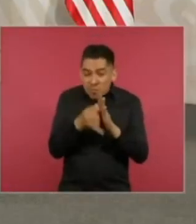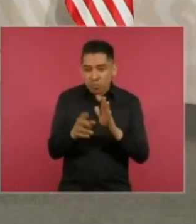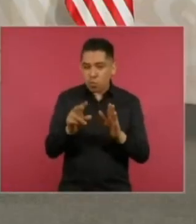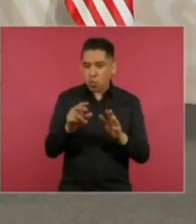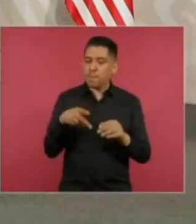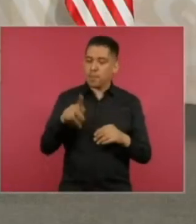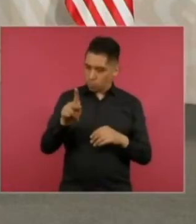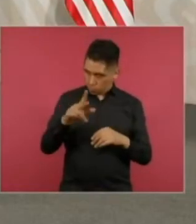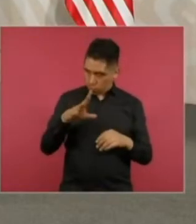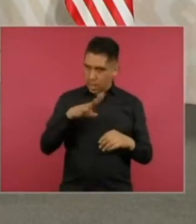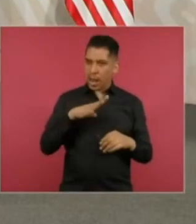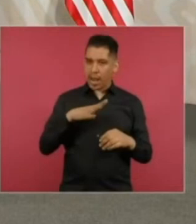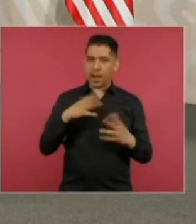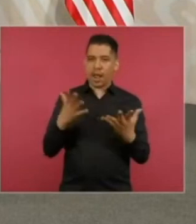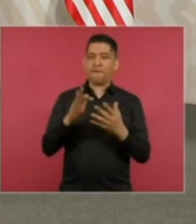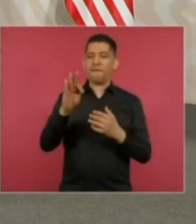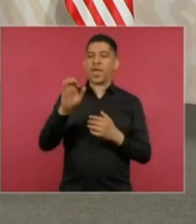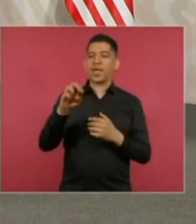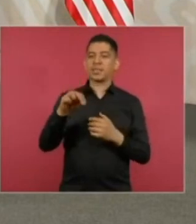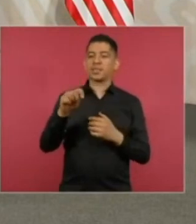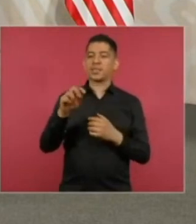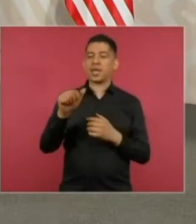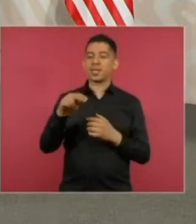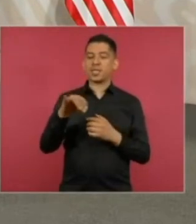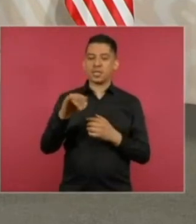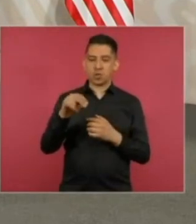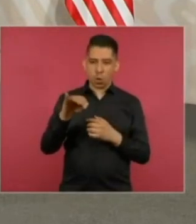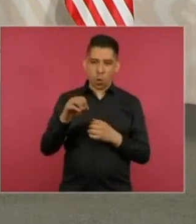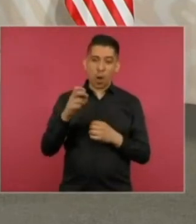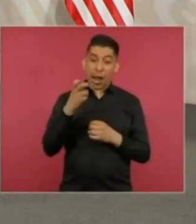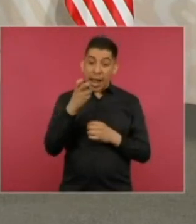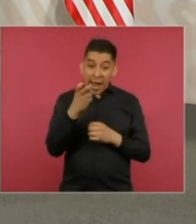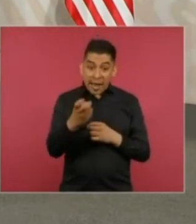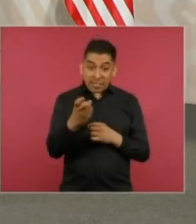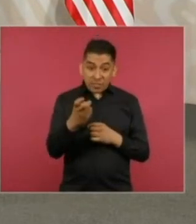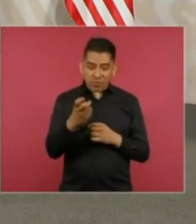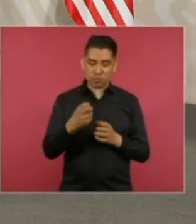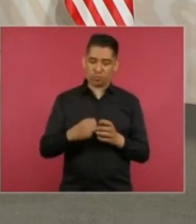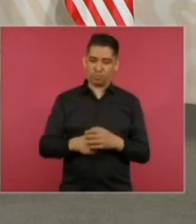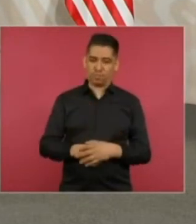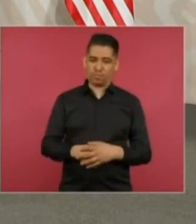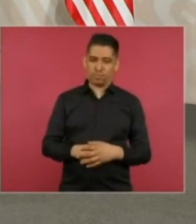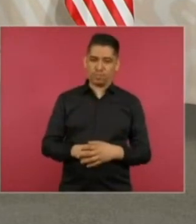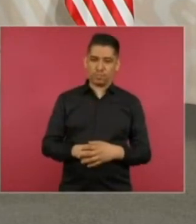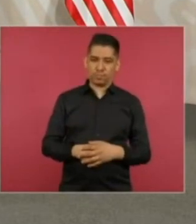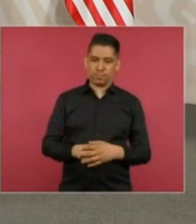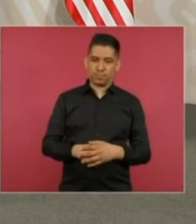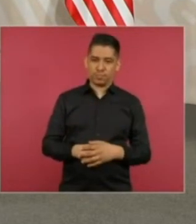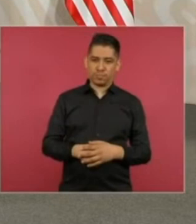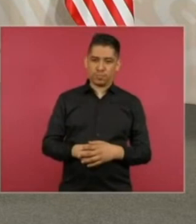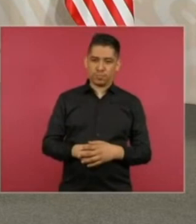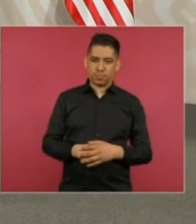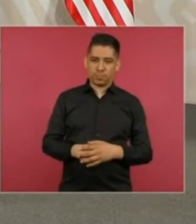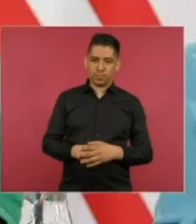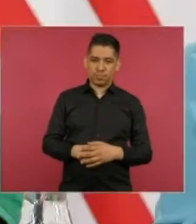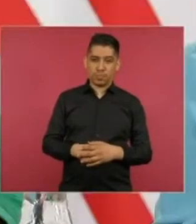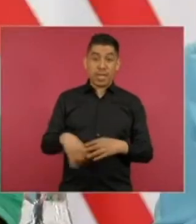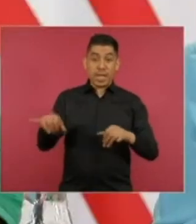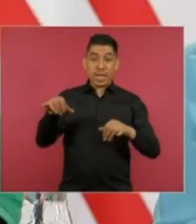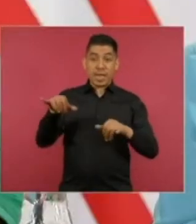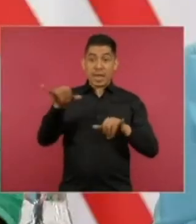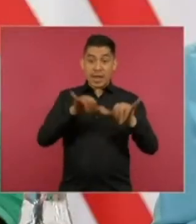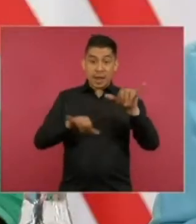fentanilo amerita una cuestión que es un laboratorio especial, digámoslo